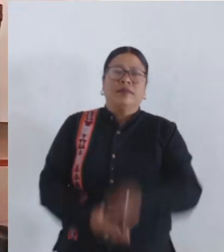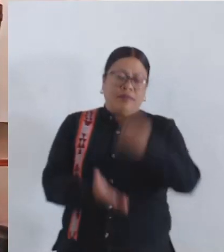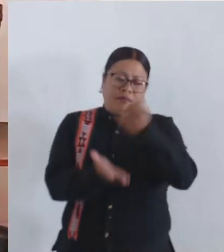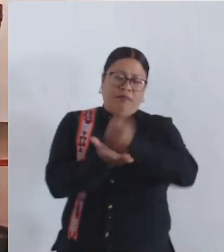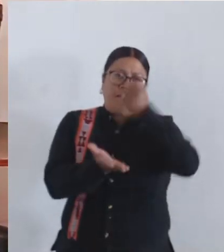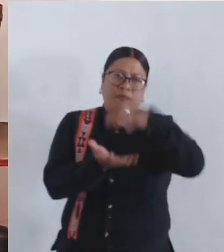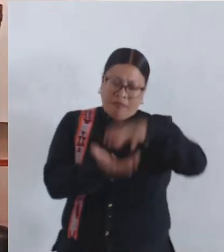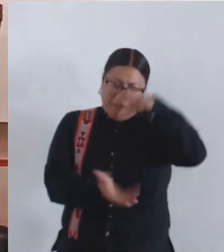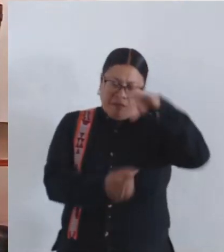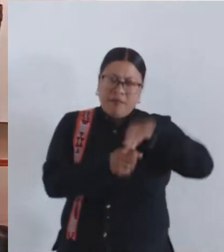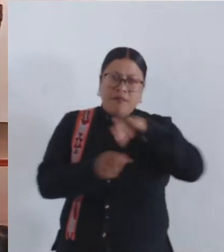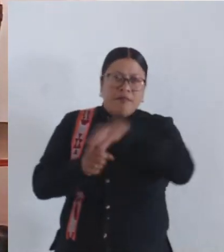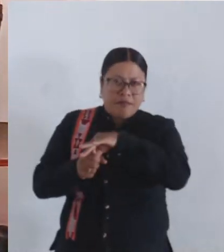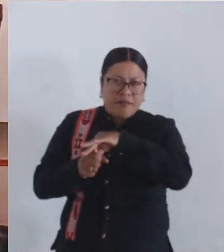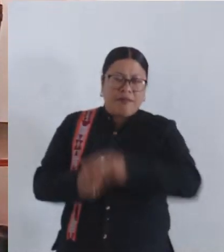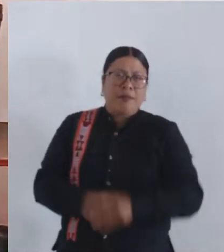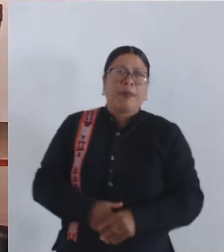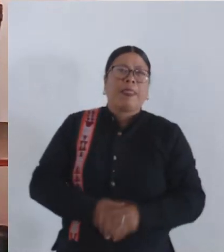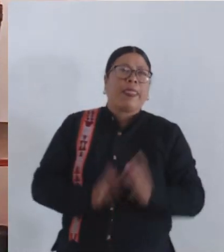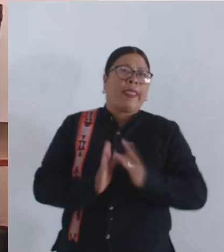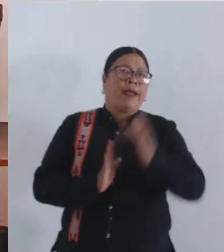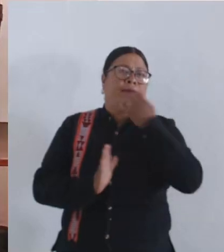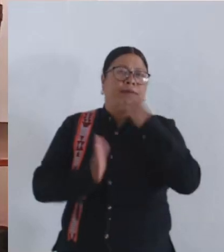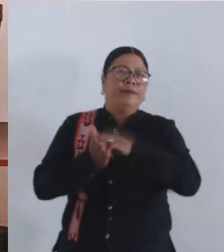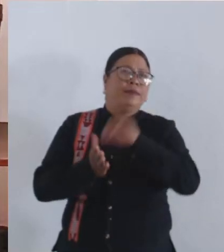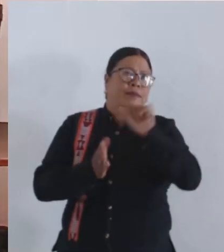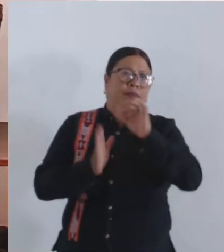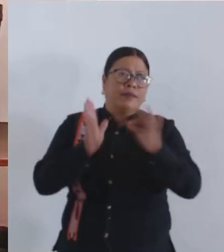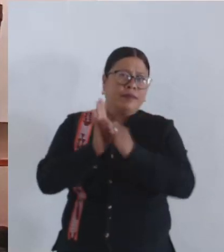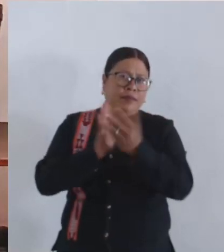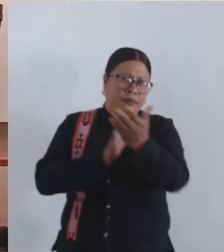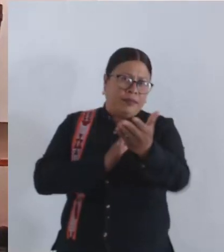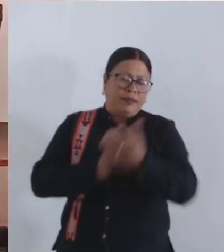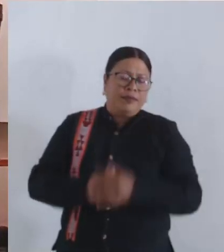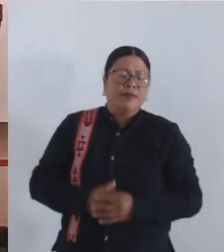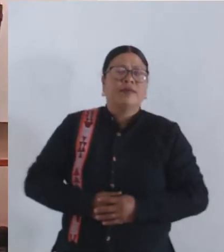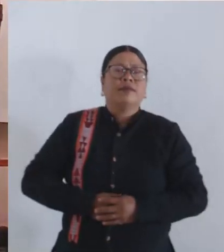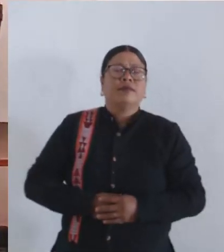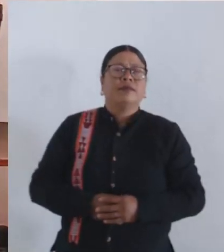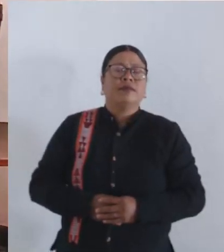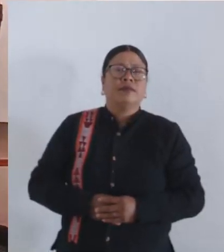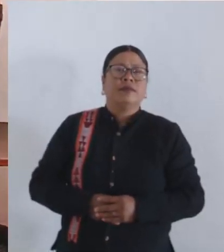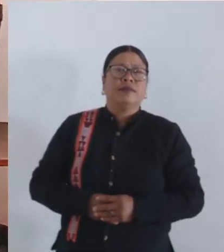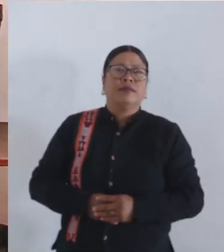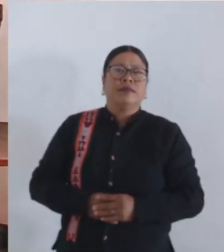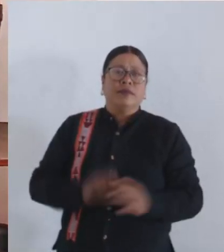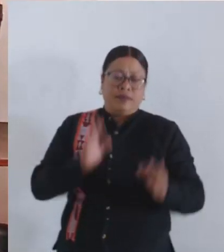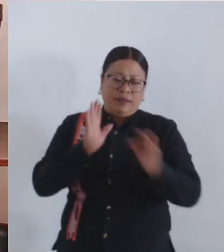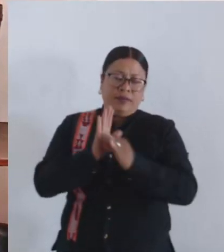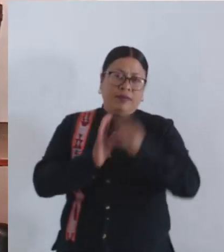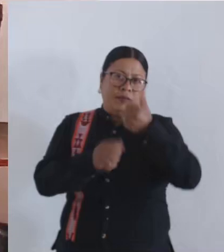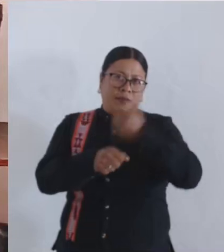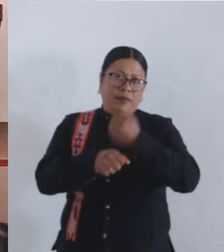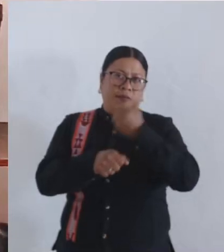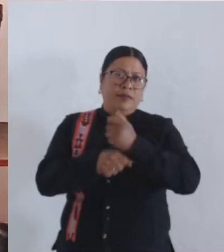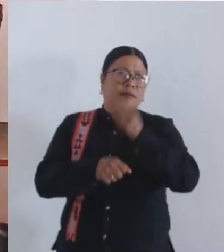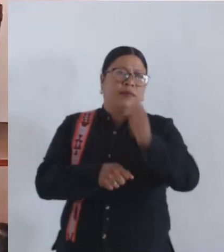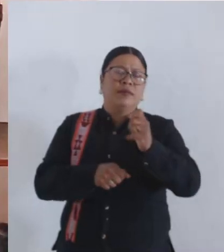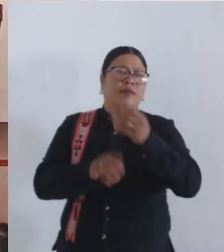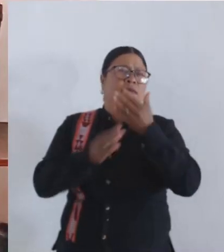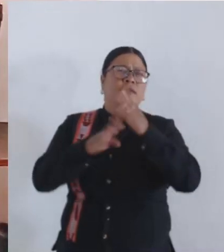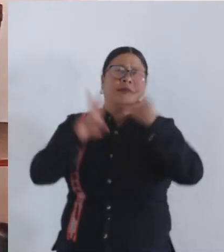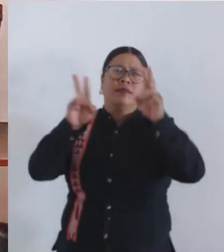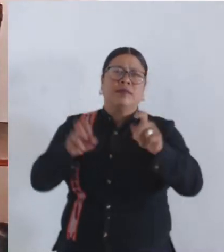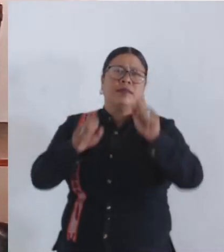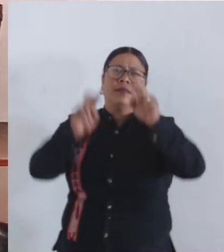Aprobado por unanimidad de los presentes. Gracias, secretaria. Secretaria, continúe con el siguiente punto del orden del día. El punto sexto del orden del día es el